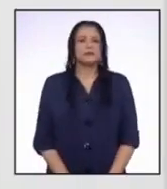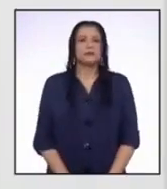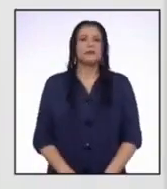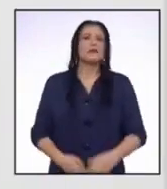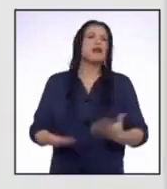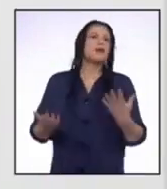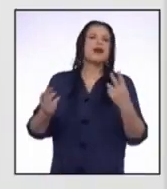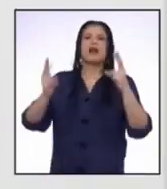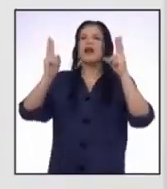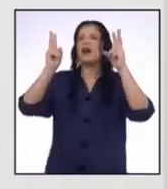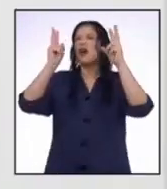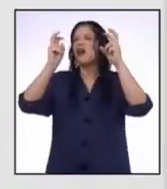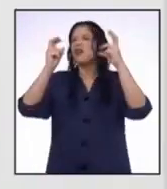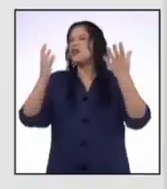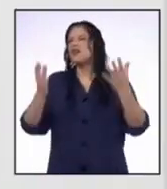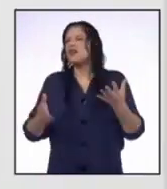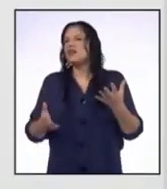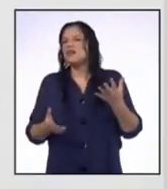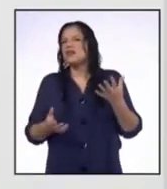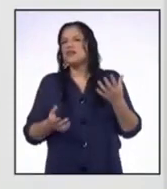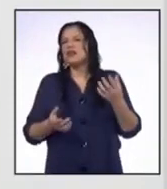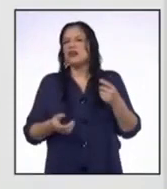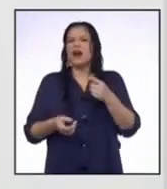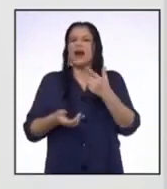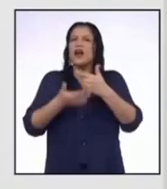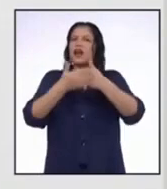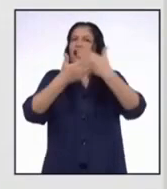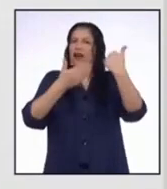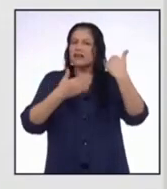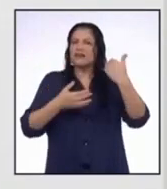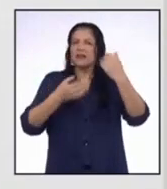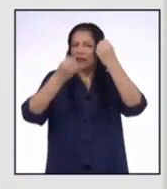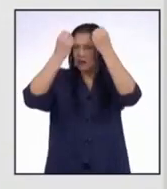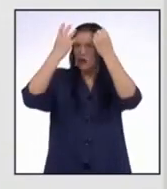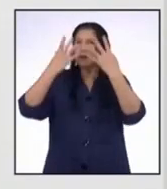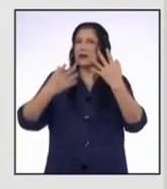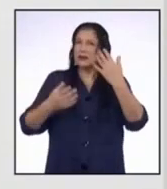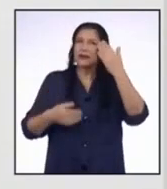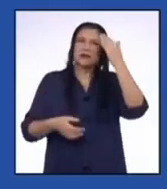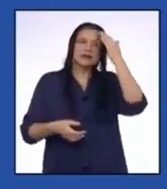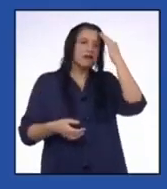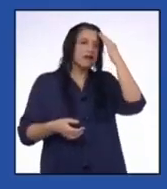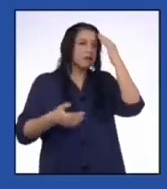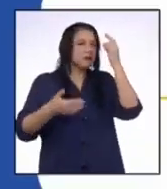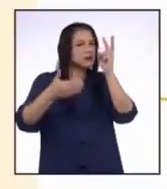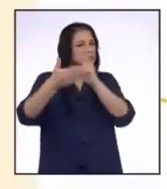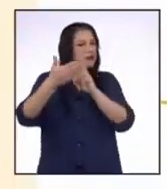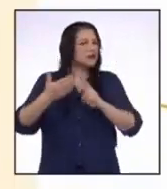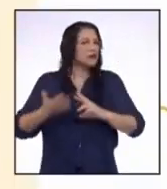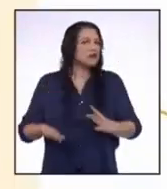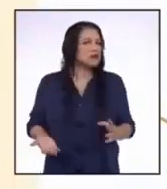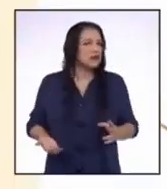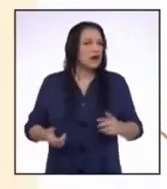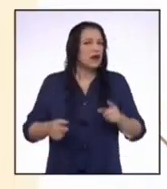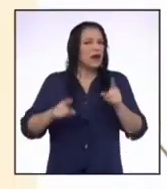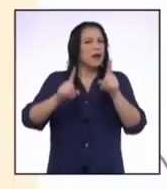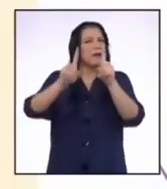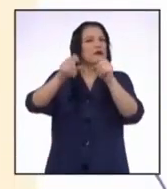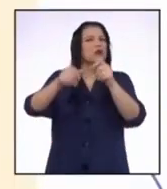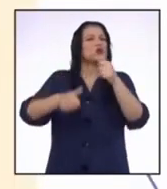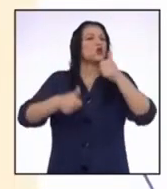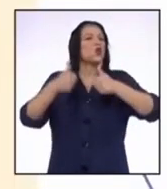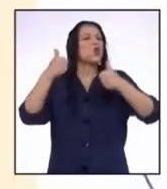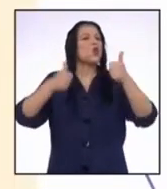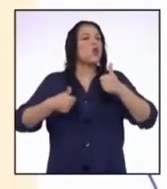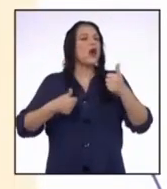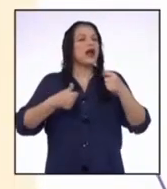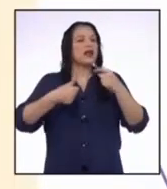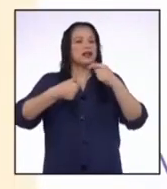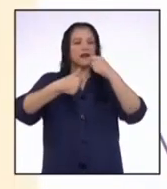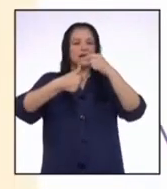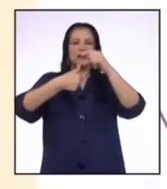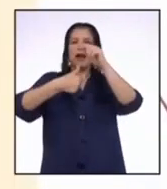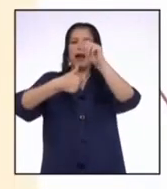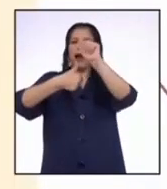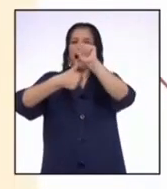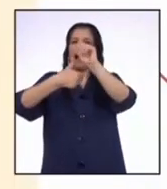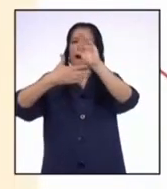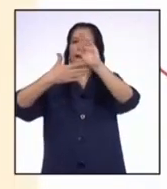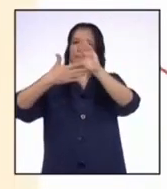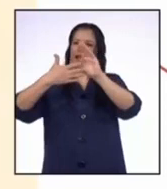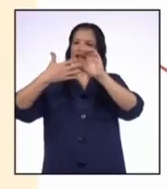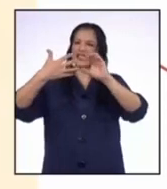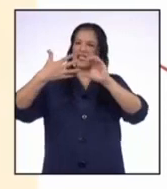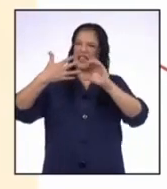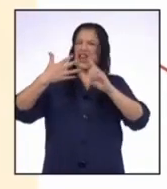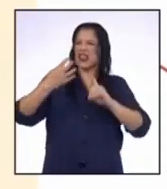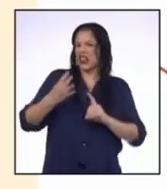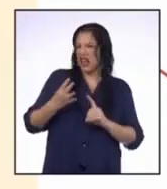Según el título y la información previa que tenemos sobre este texto, ¿cuál de las siguientes alternativas acerca